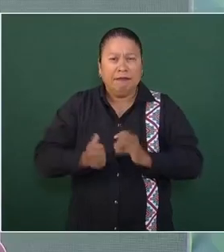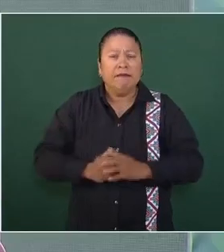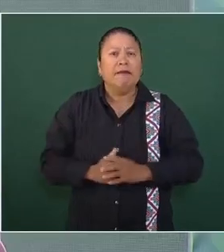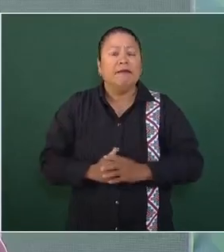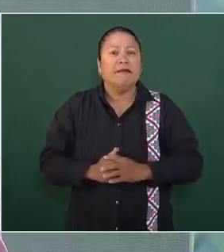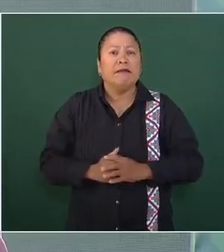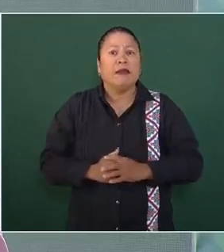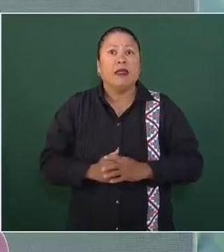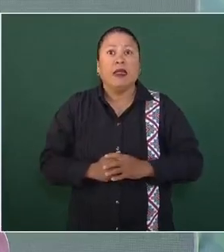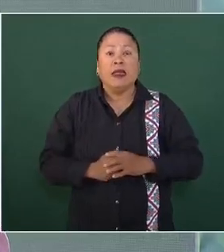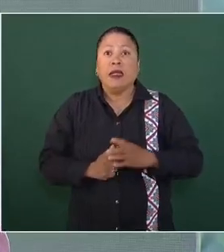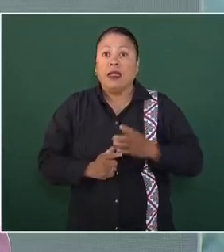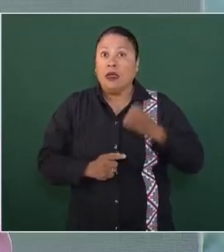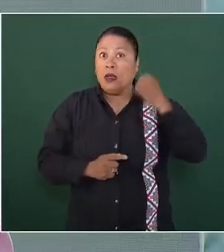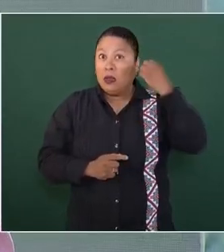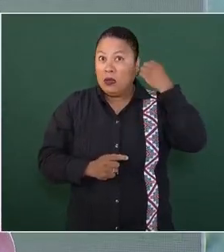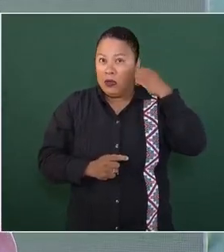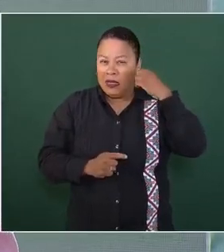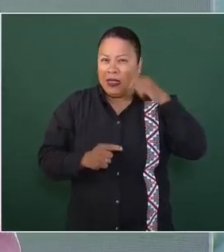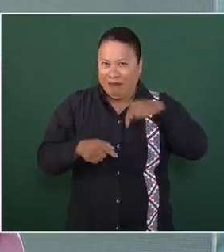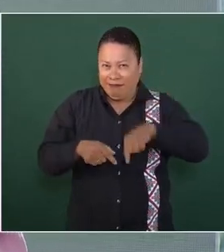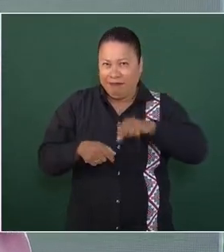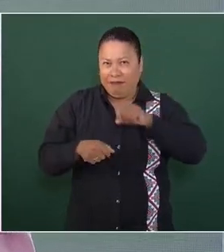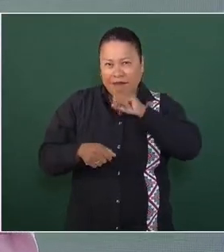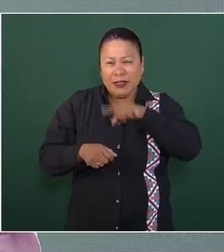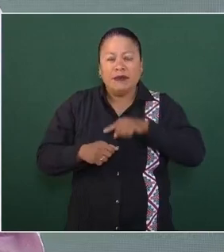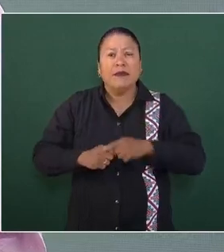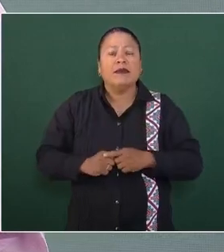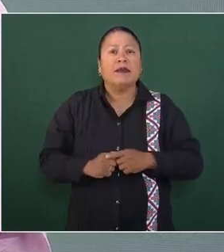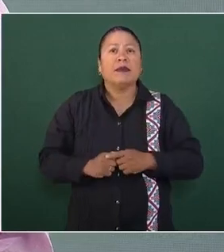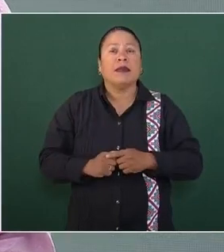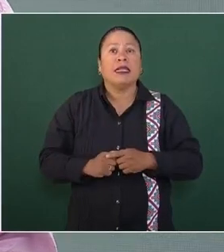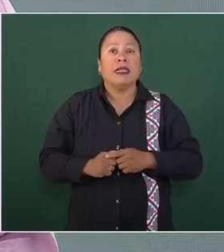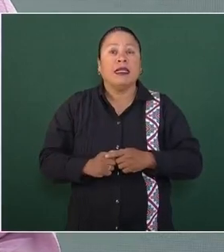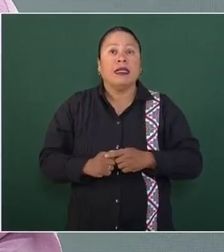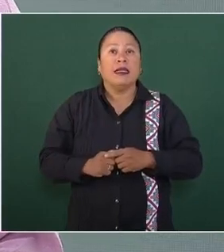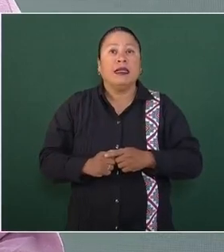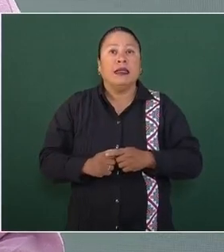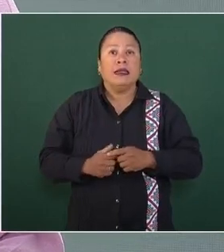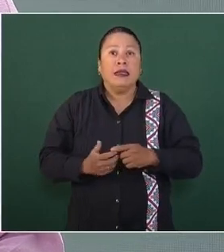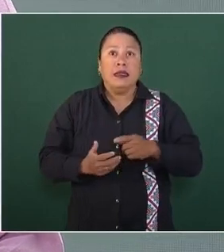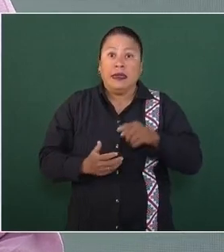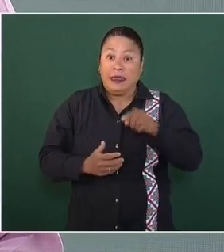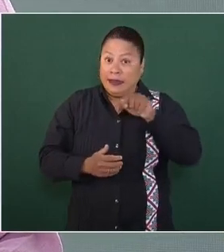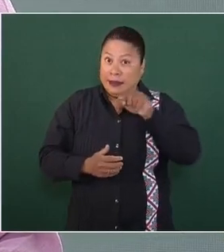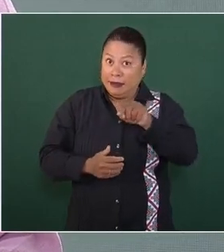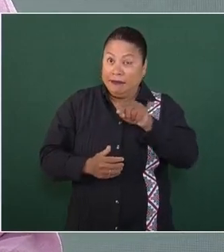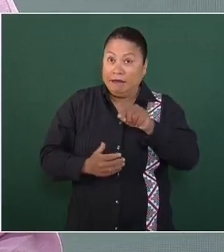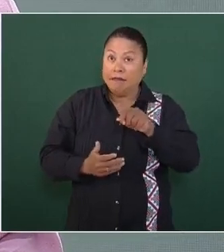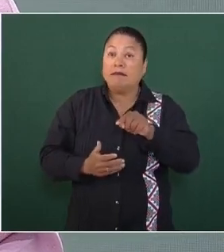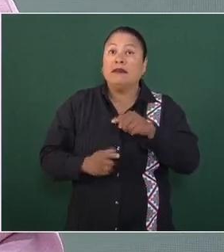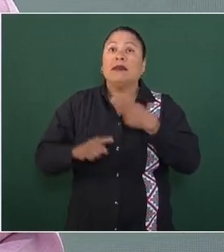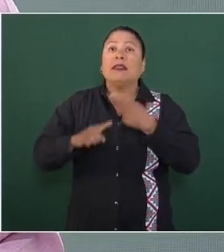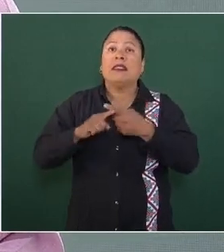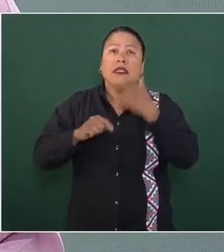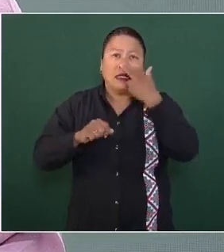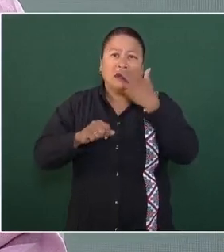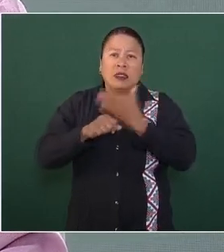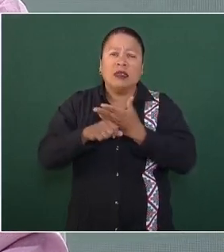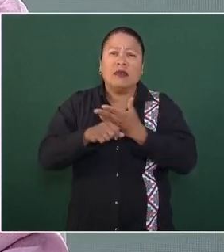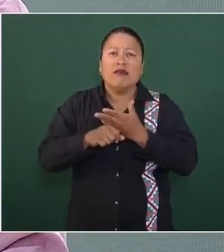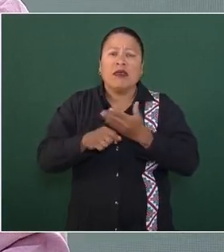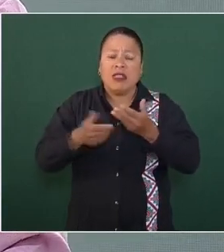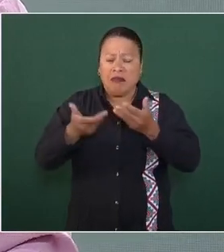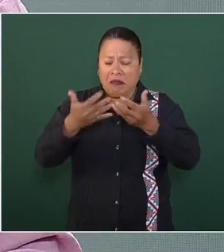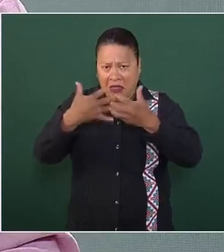Oaxaca uno de ellos que va a quedar a cargo de una empresa